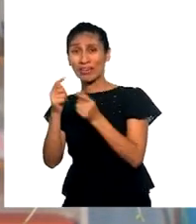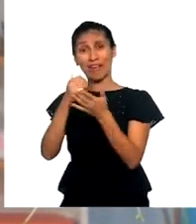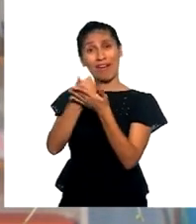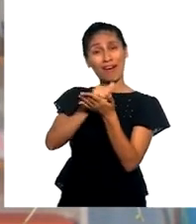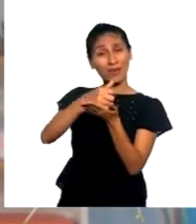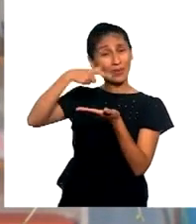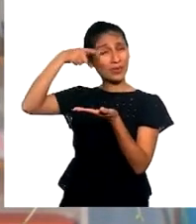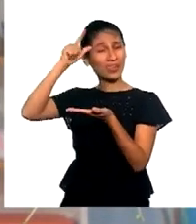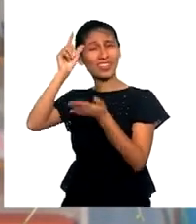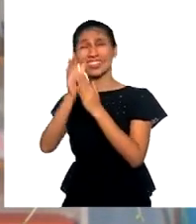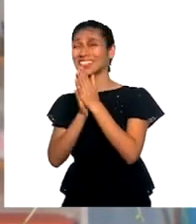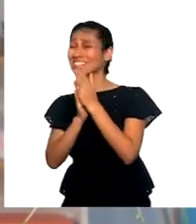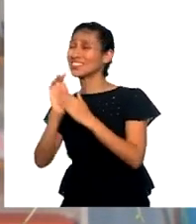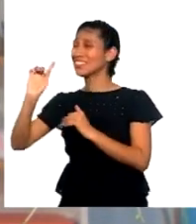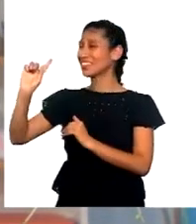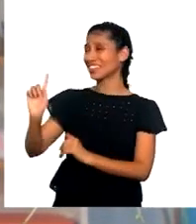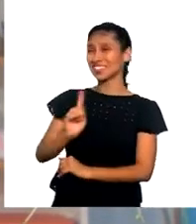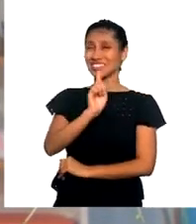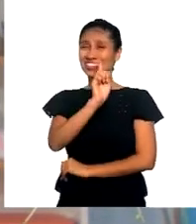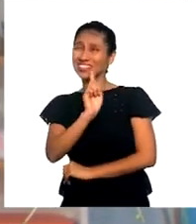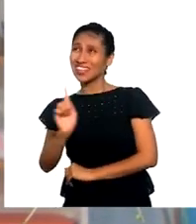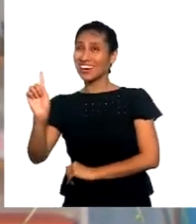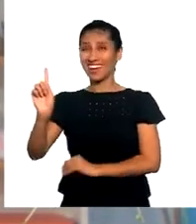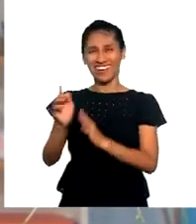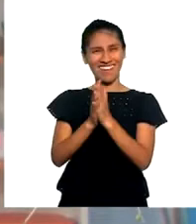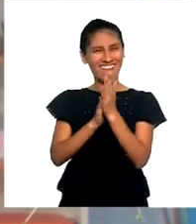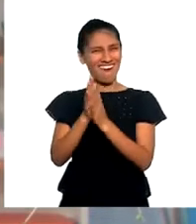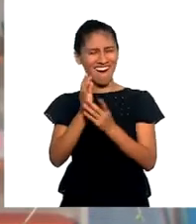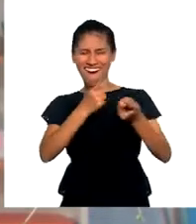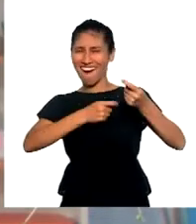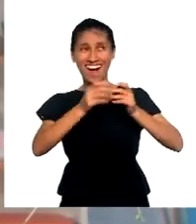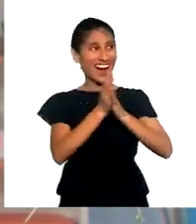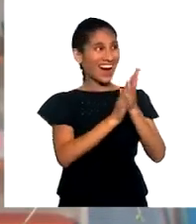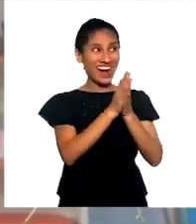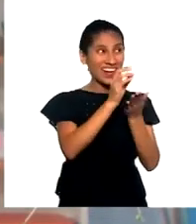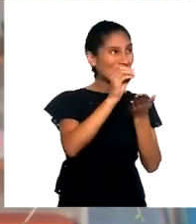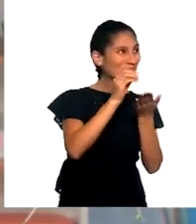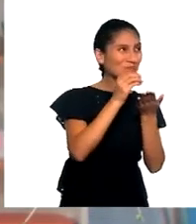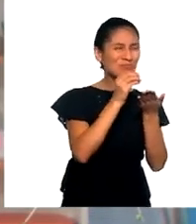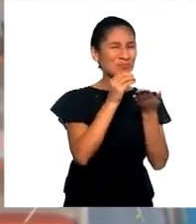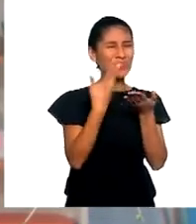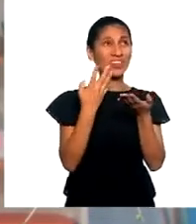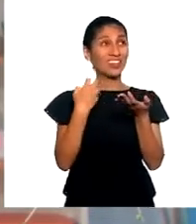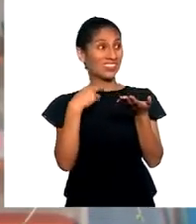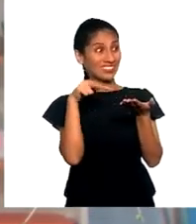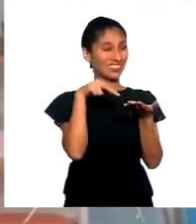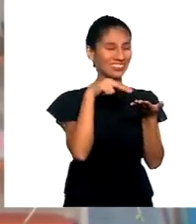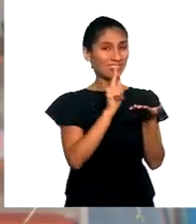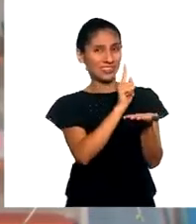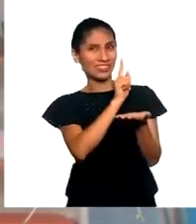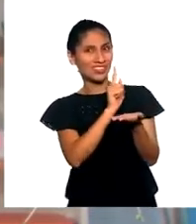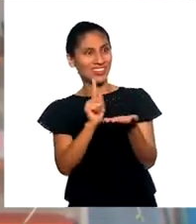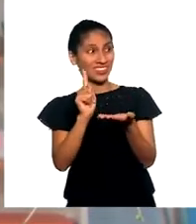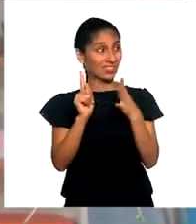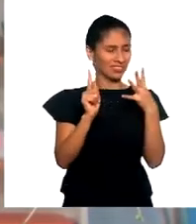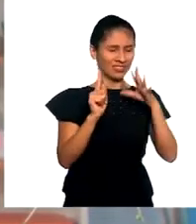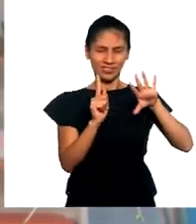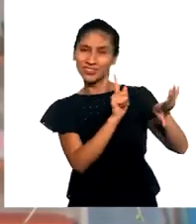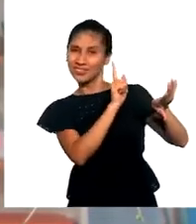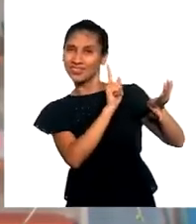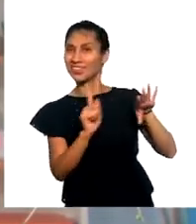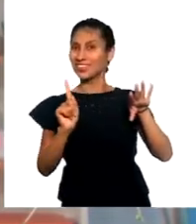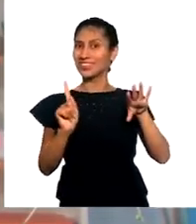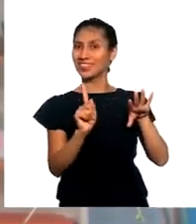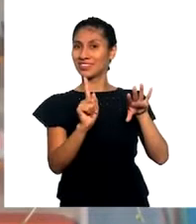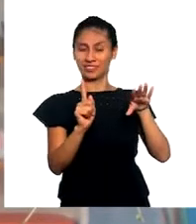y conforme caminaba y caminaba veía los negocios y quería detenerme pero avance y avance y avance es